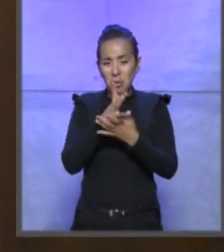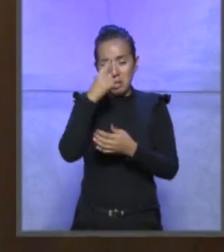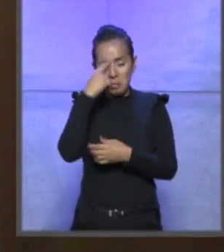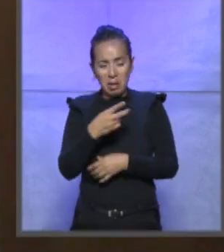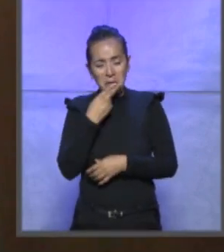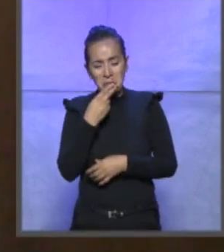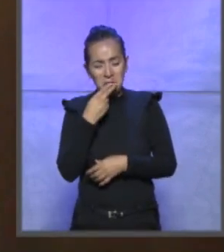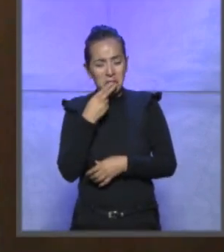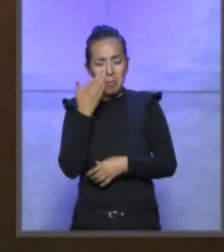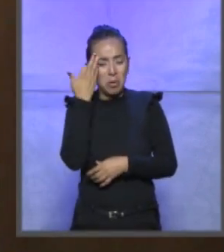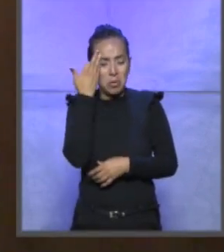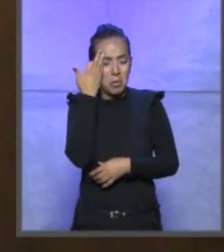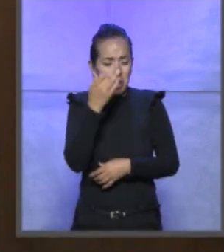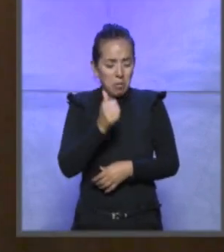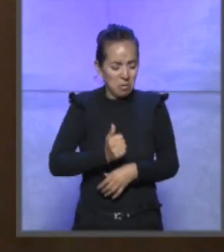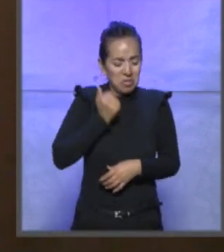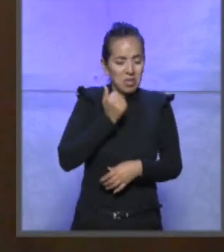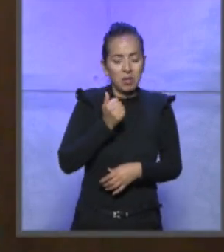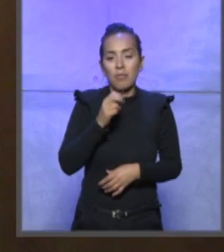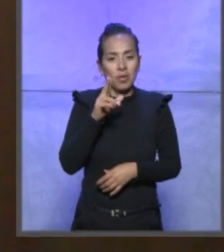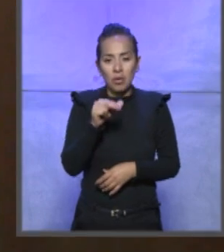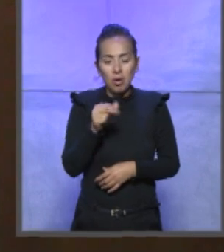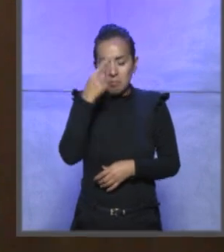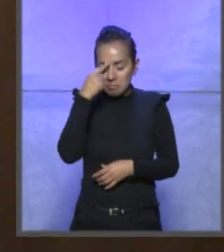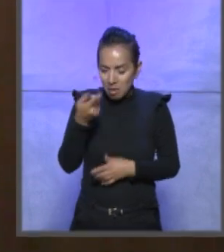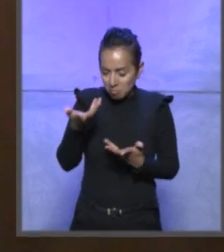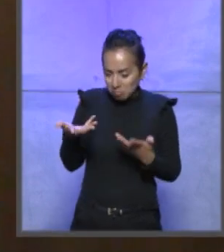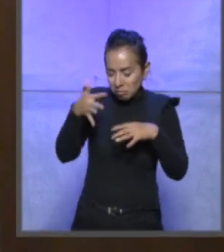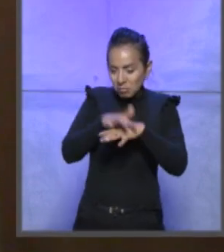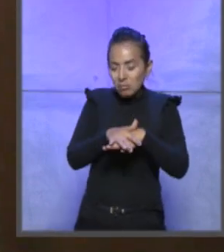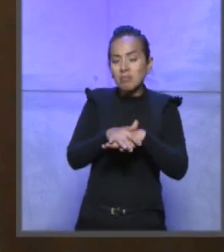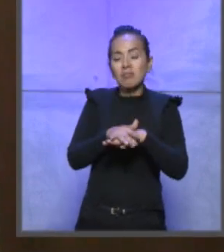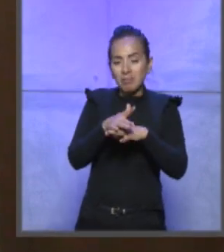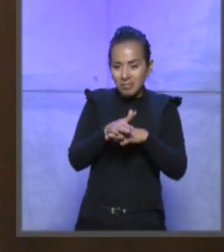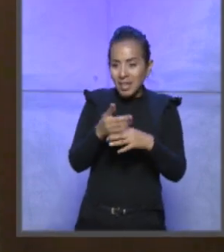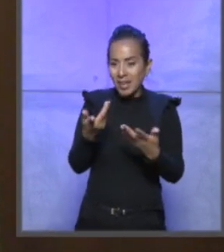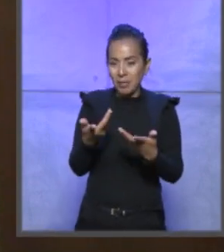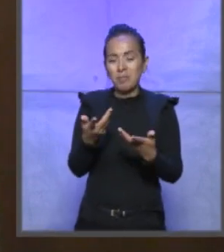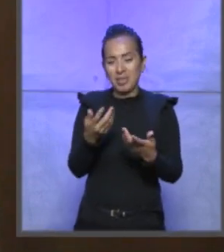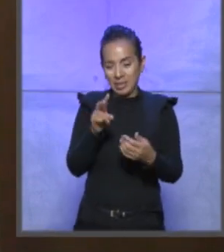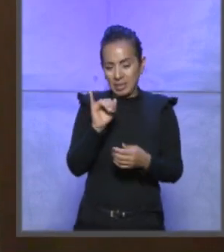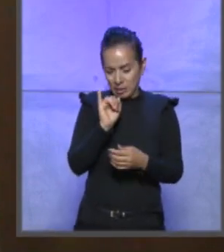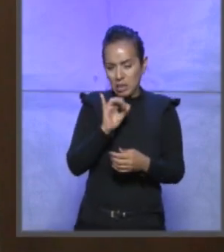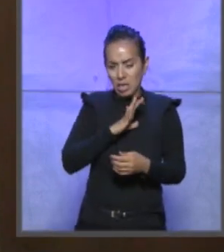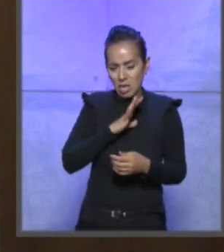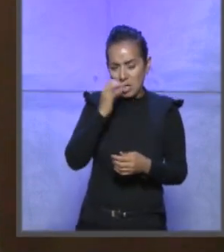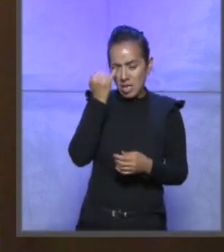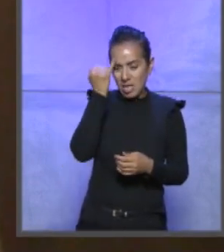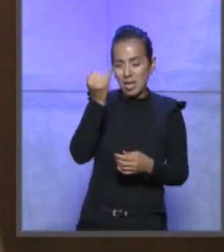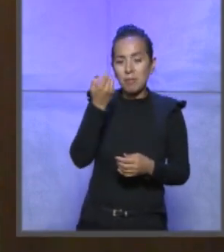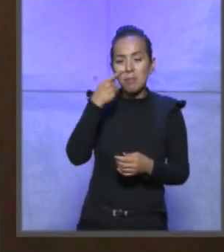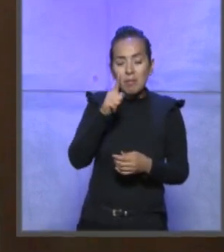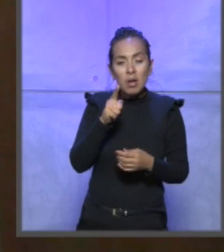ser utilizados en ciertos momentos, sino para involucrarse y desarrollar nuestras ideas, porque más allá de tener nuestras ideas